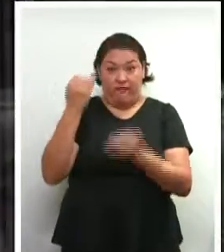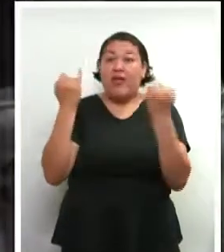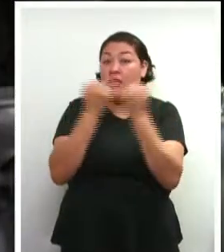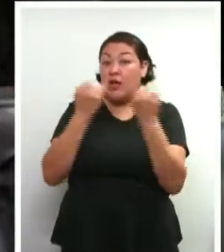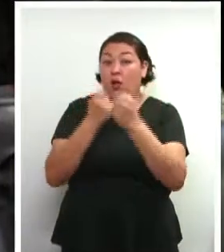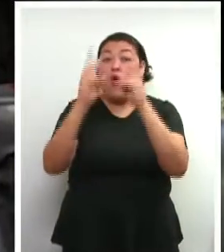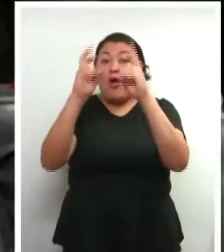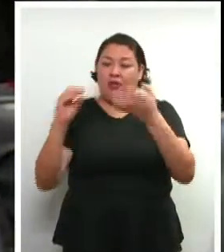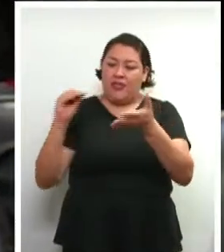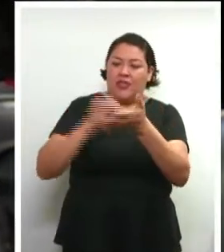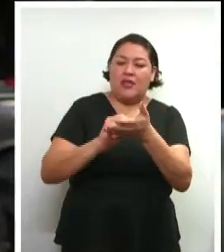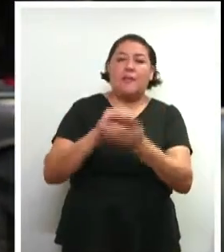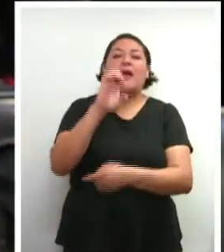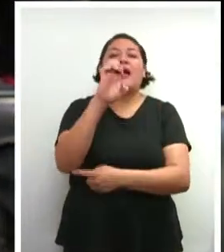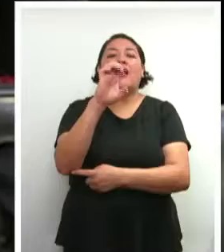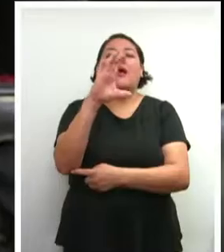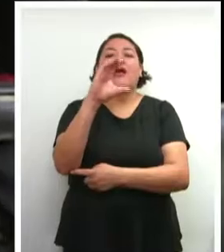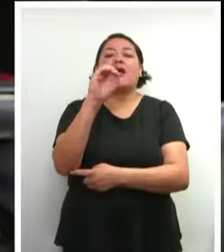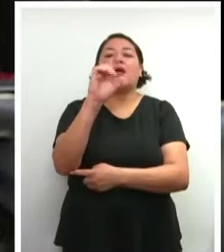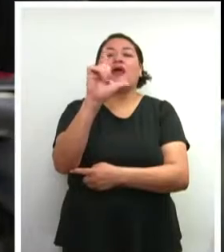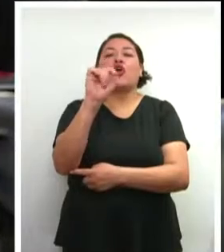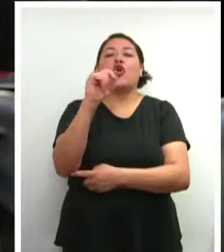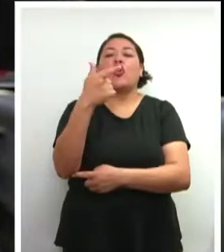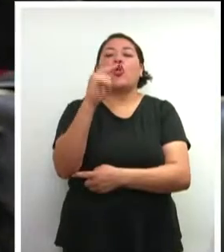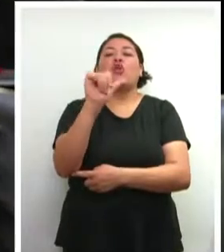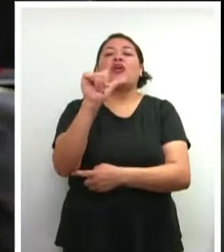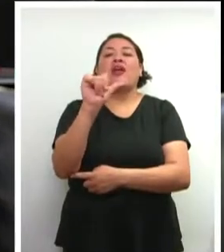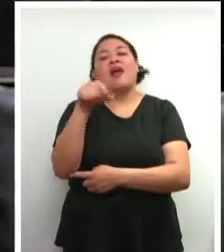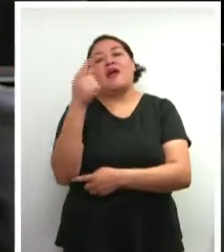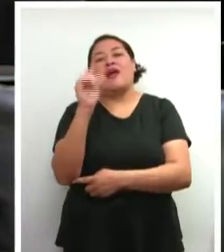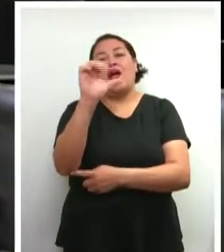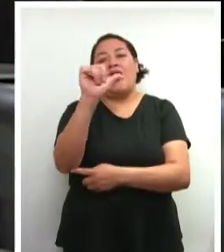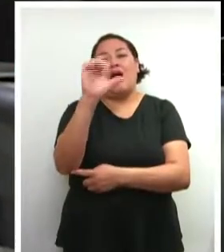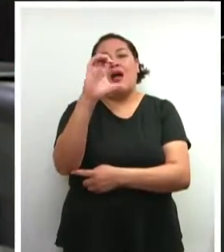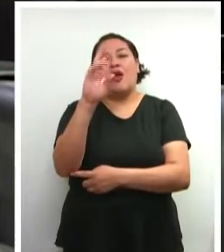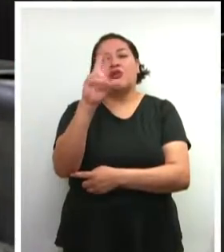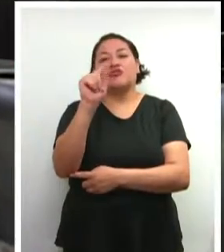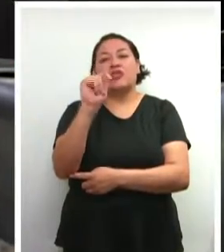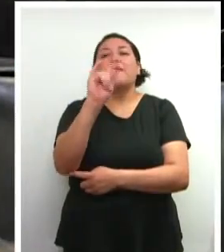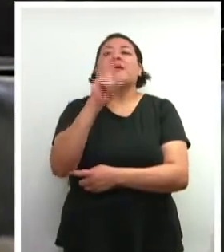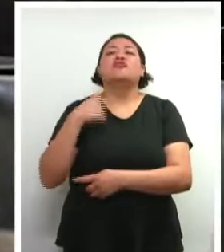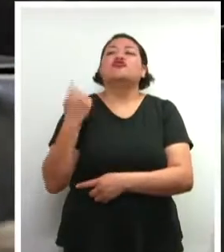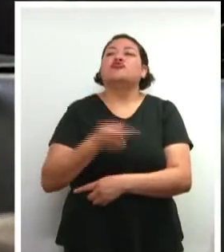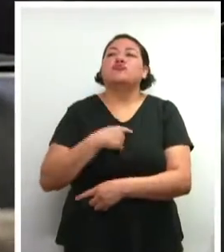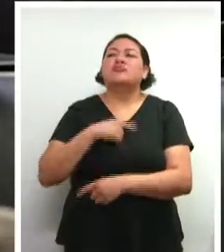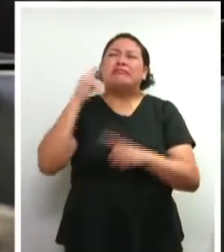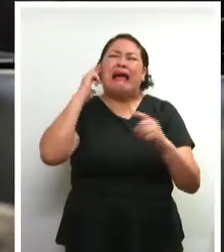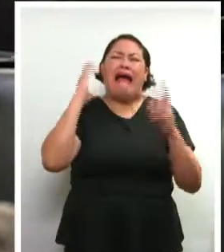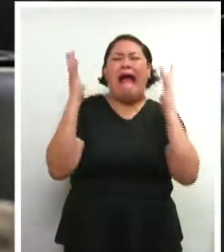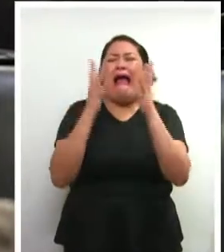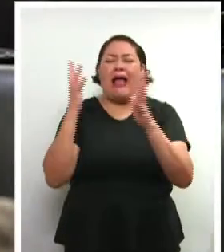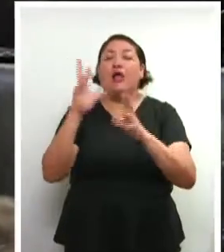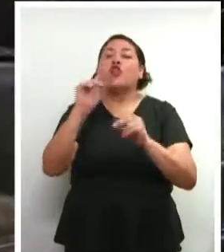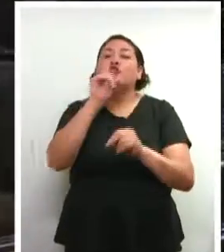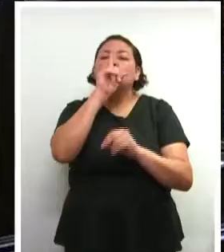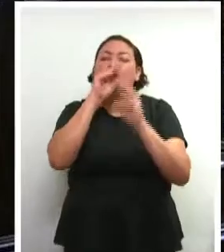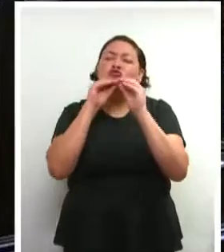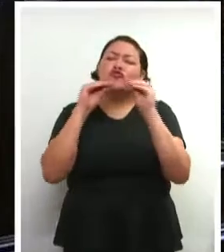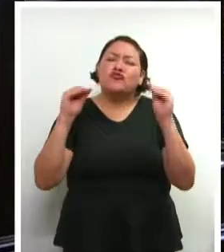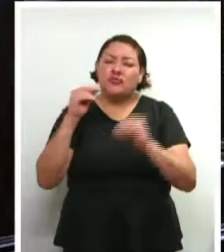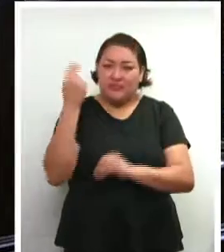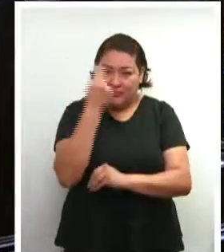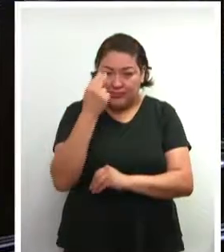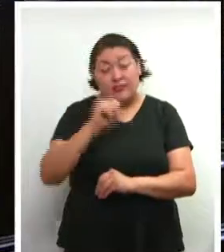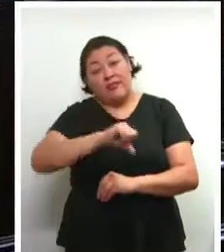término ecología acústica o derecho al silencio, que también ya muchos lo han alegado. Y el último que se me hace muy importante, y concluyo con esto, la implementación de